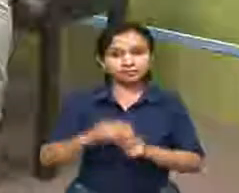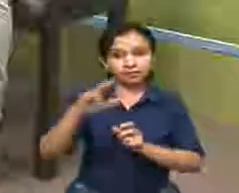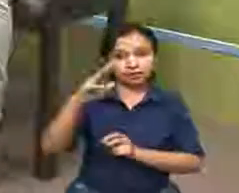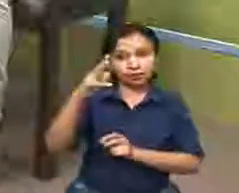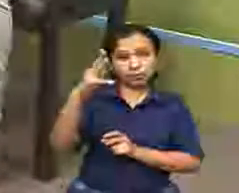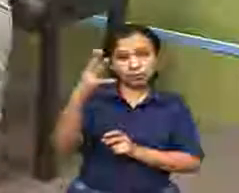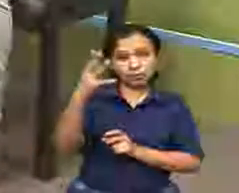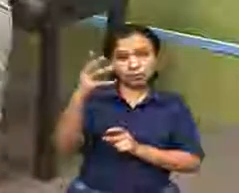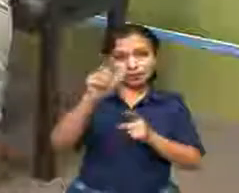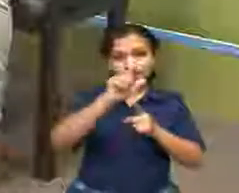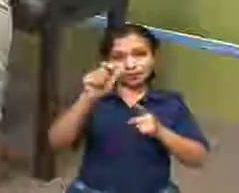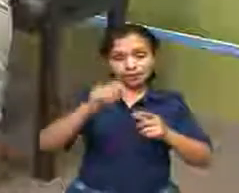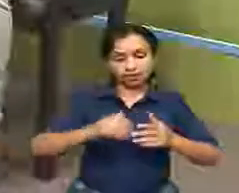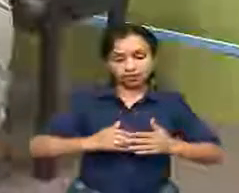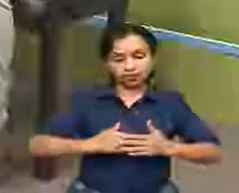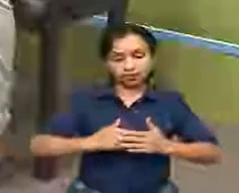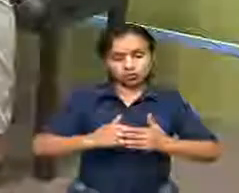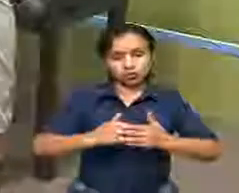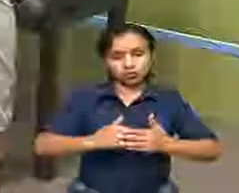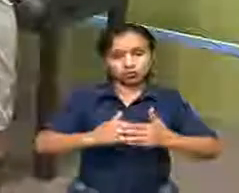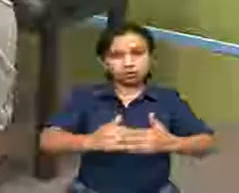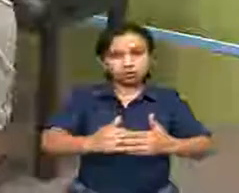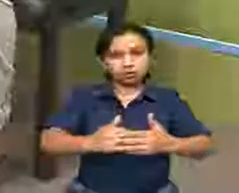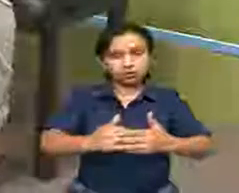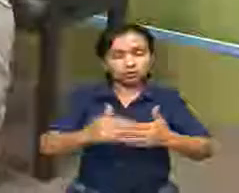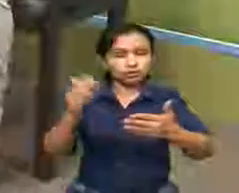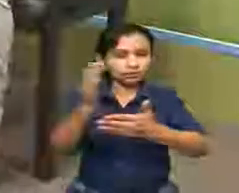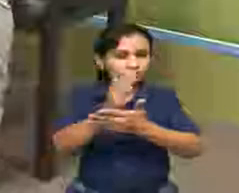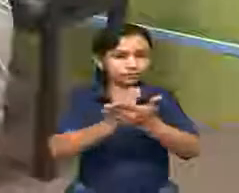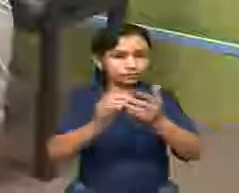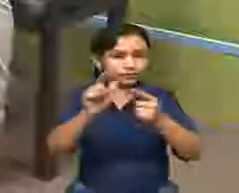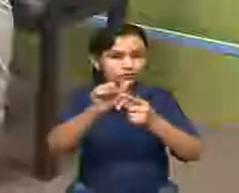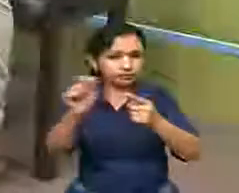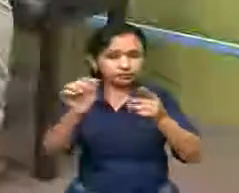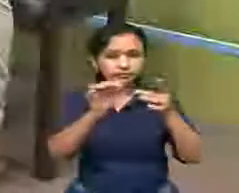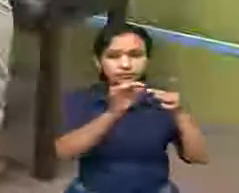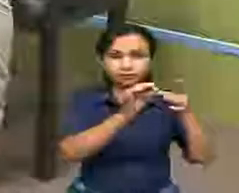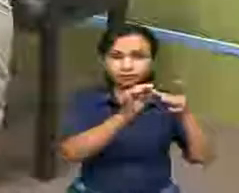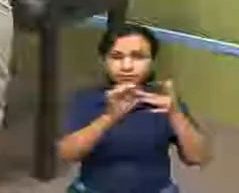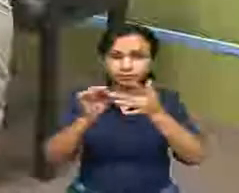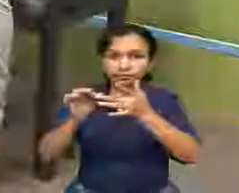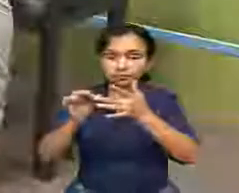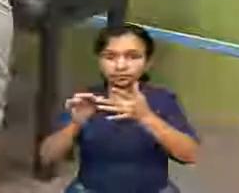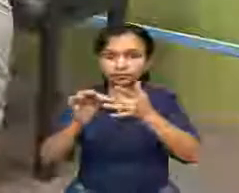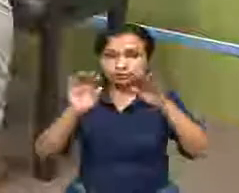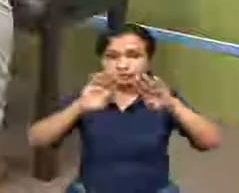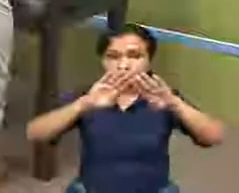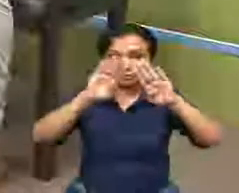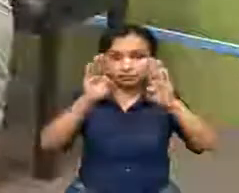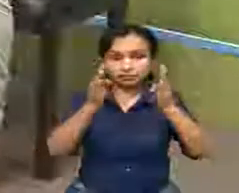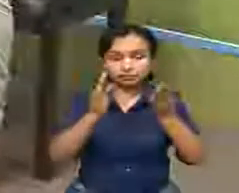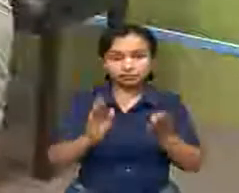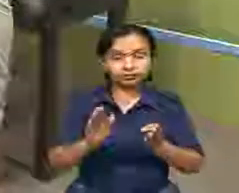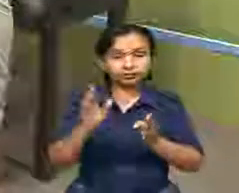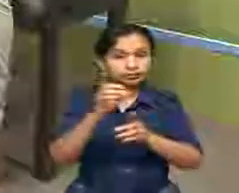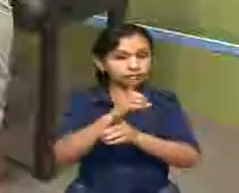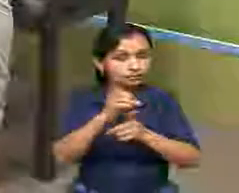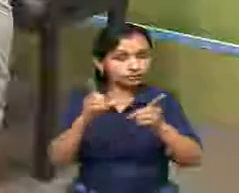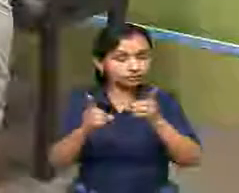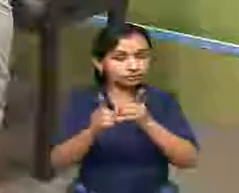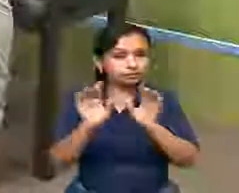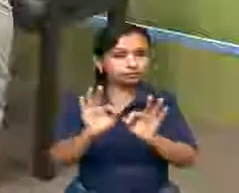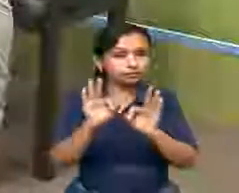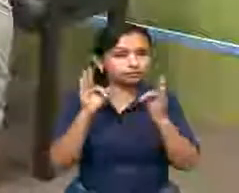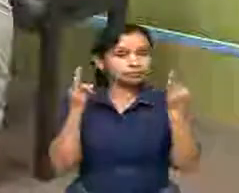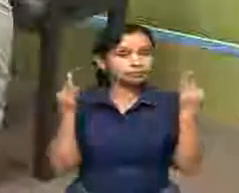9 meses de embarazo, ¿hay algunos meses o algún mes especial en que la mujer debe poner, o la